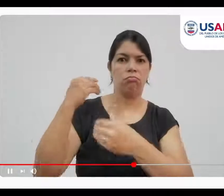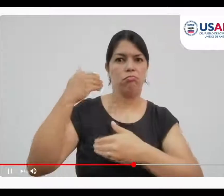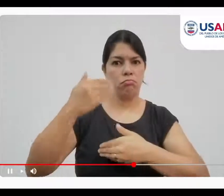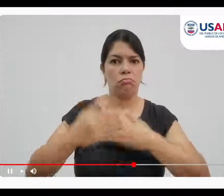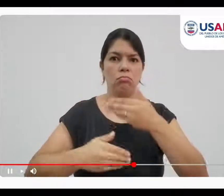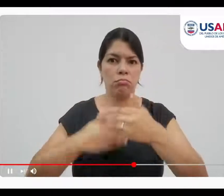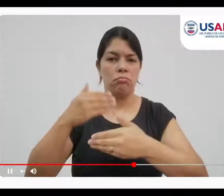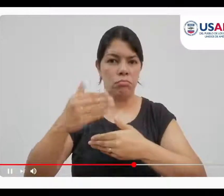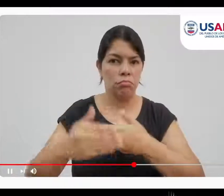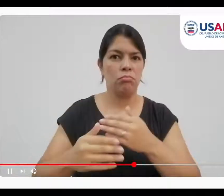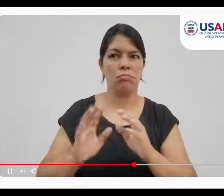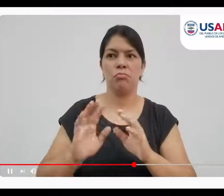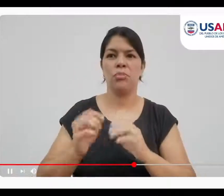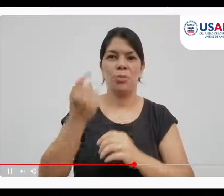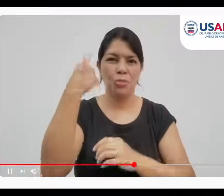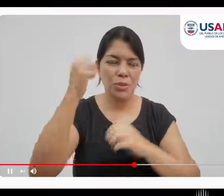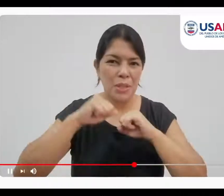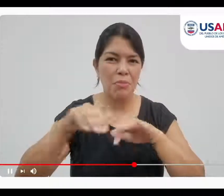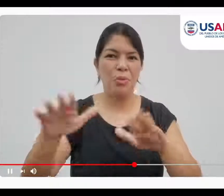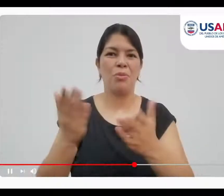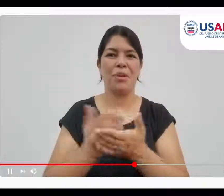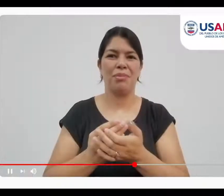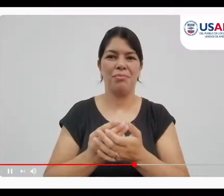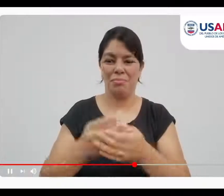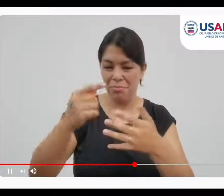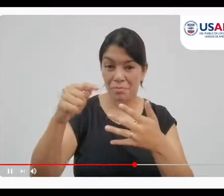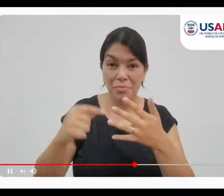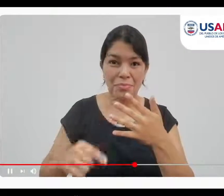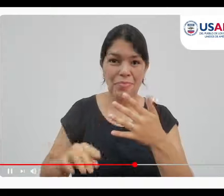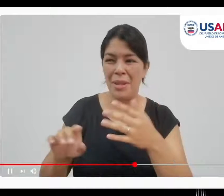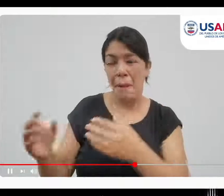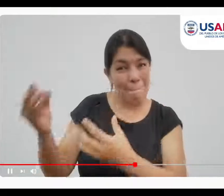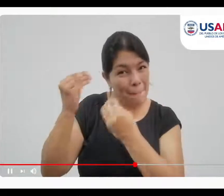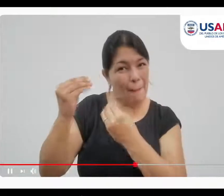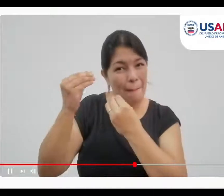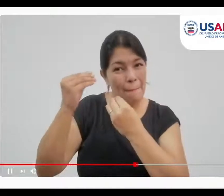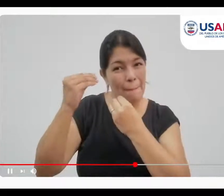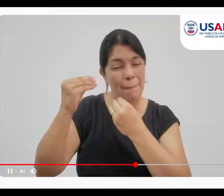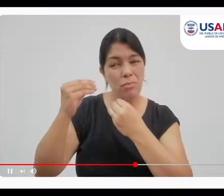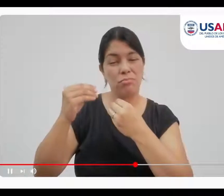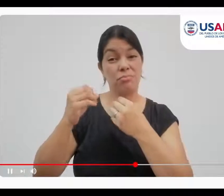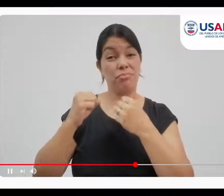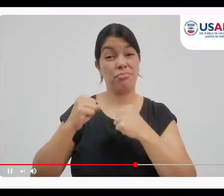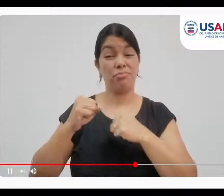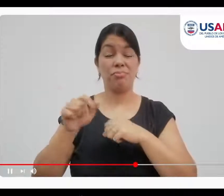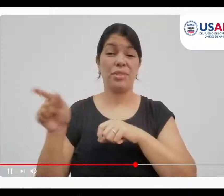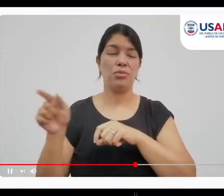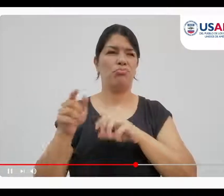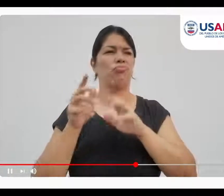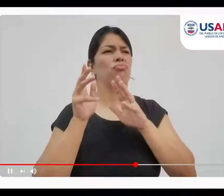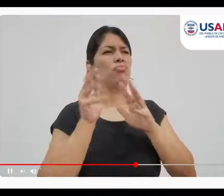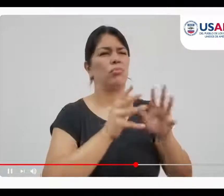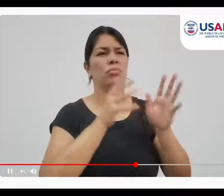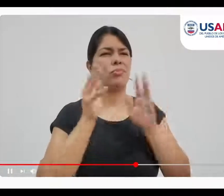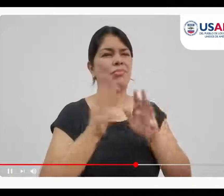plan de desarrollo, política pública, todo eso, la formación que ellos nos